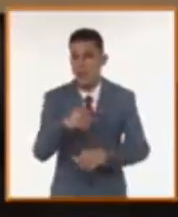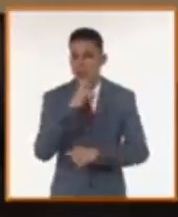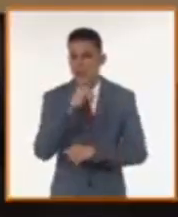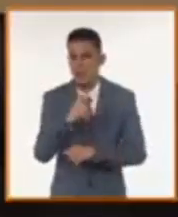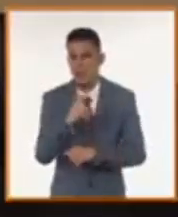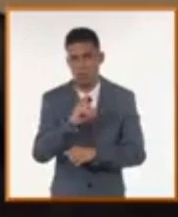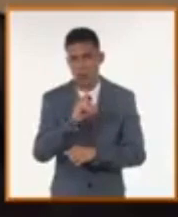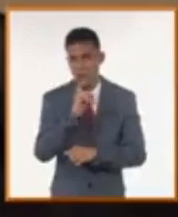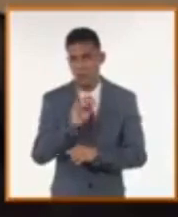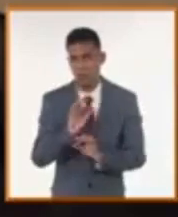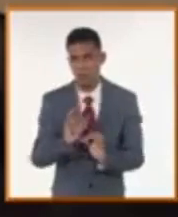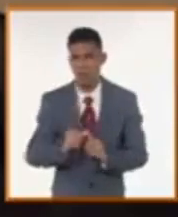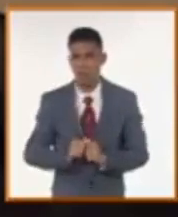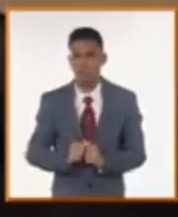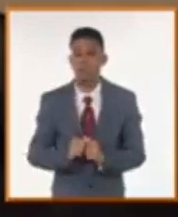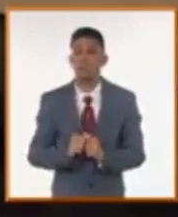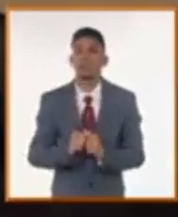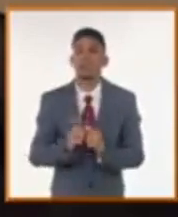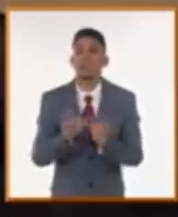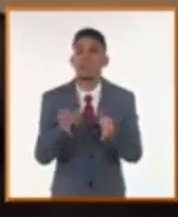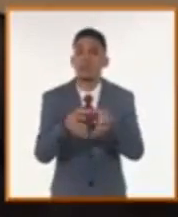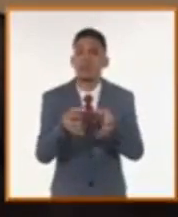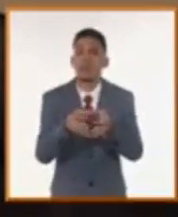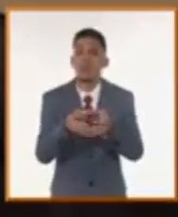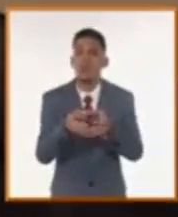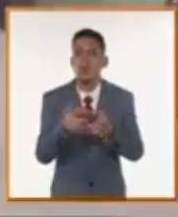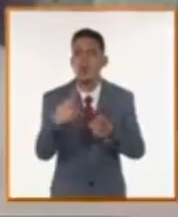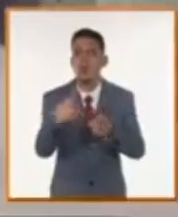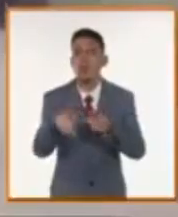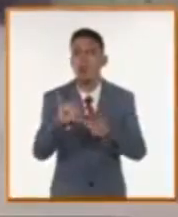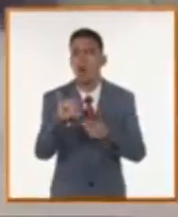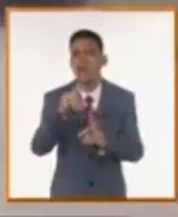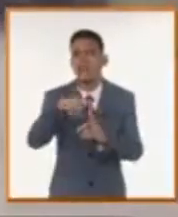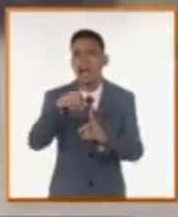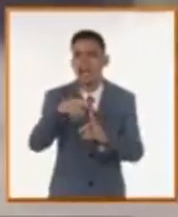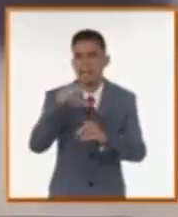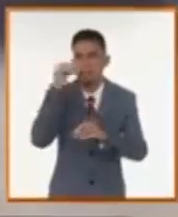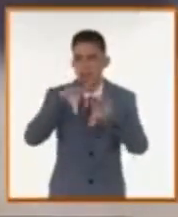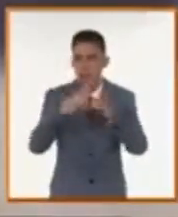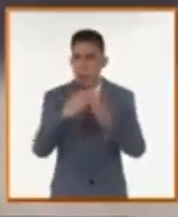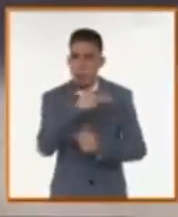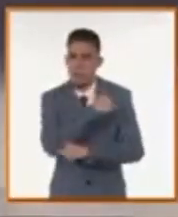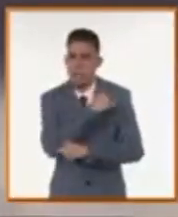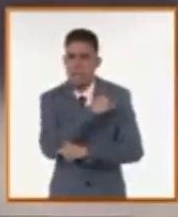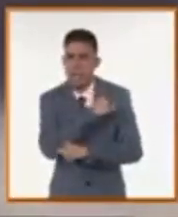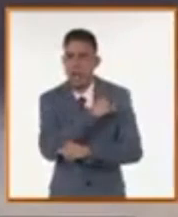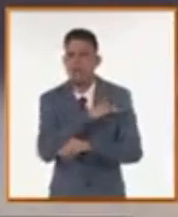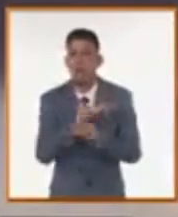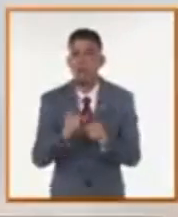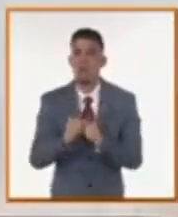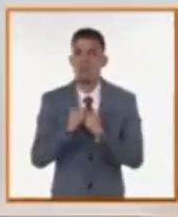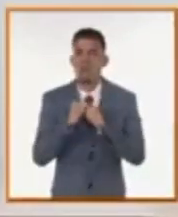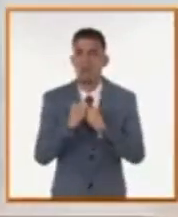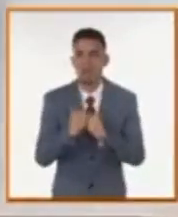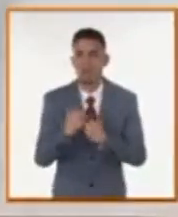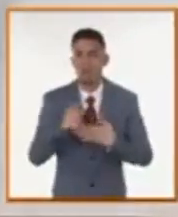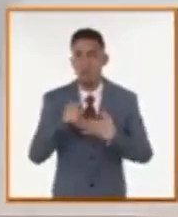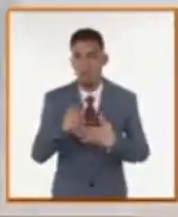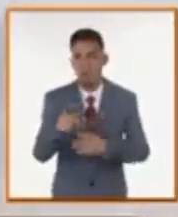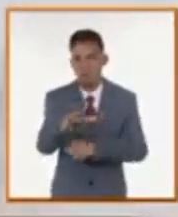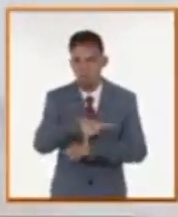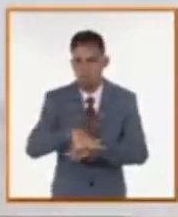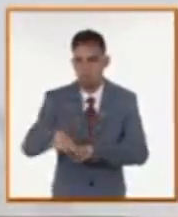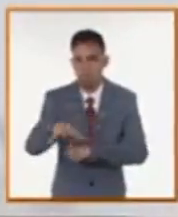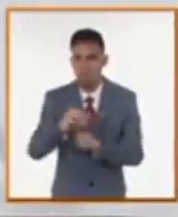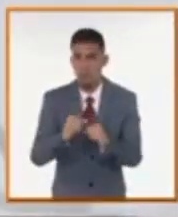llegada del grupo táctico al escenario de las acciones combativas, se fortaleció la moral combativa de las tropas en Cuito Guanare. Era